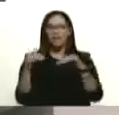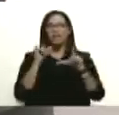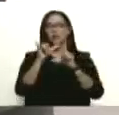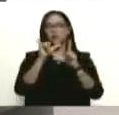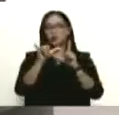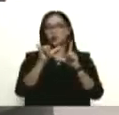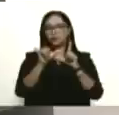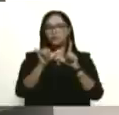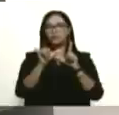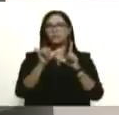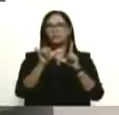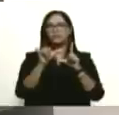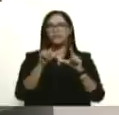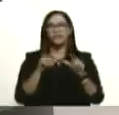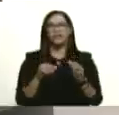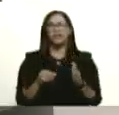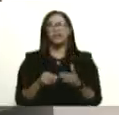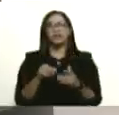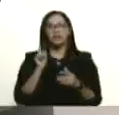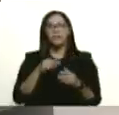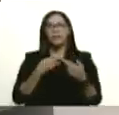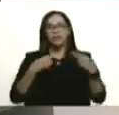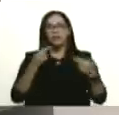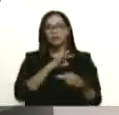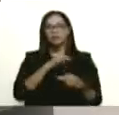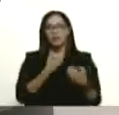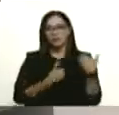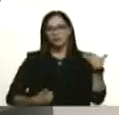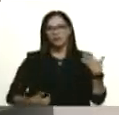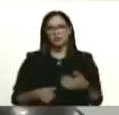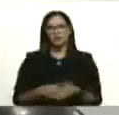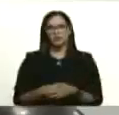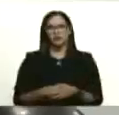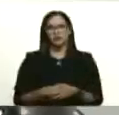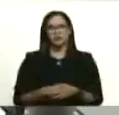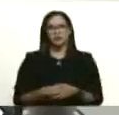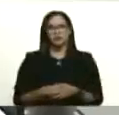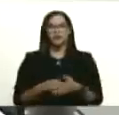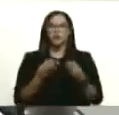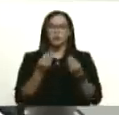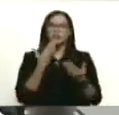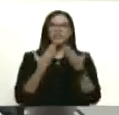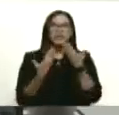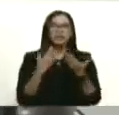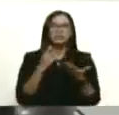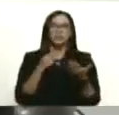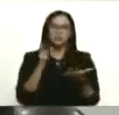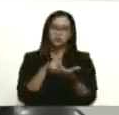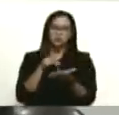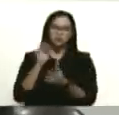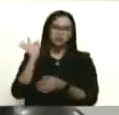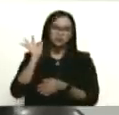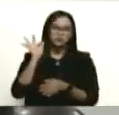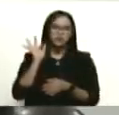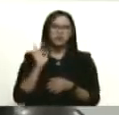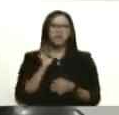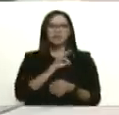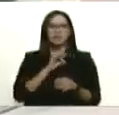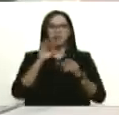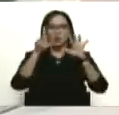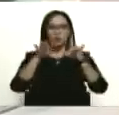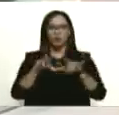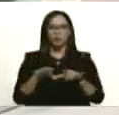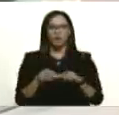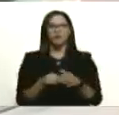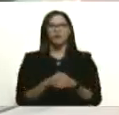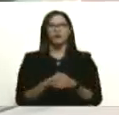primero el de las redes sociales del presidente. Bueno, muchas gracias por su presentación, señor documentalista. No vamos a